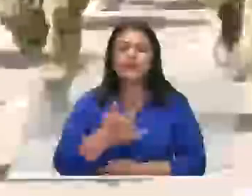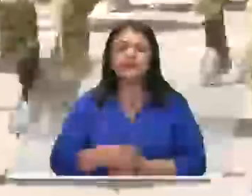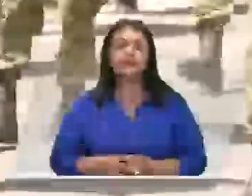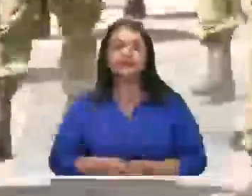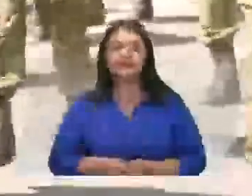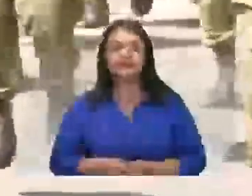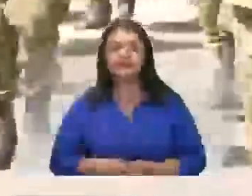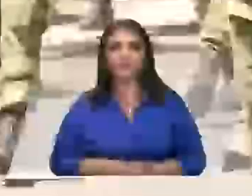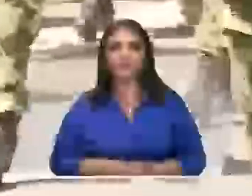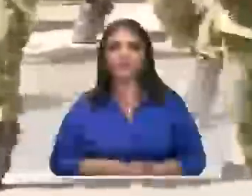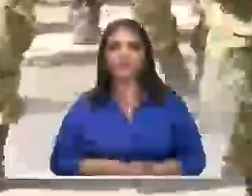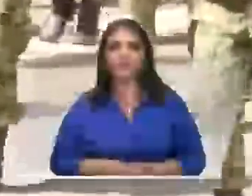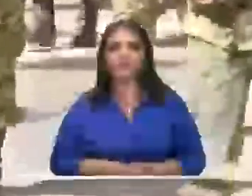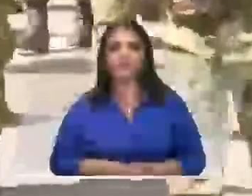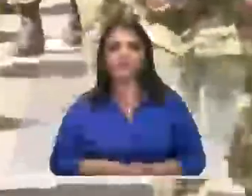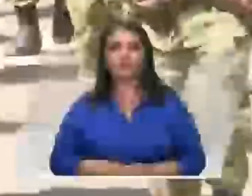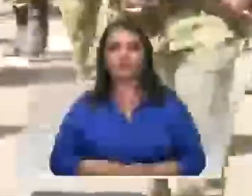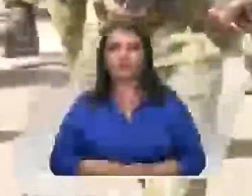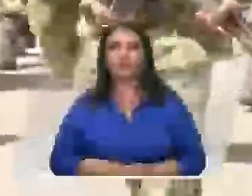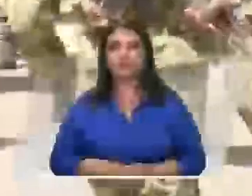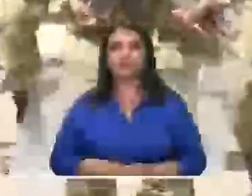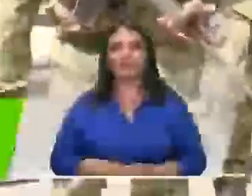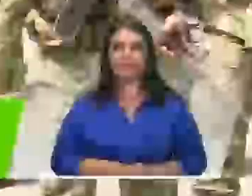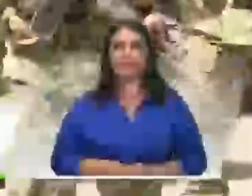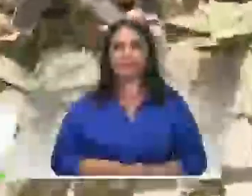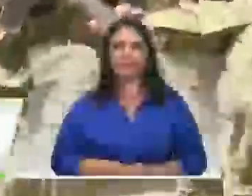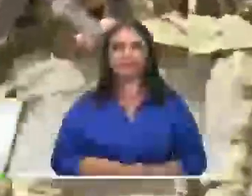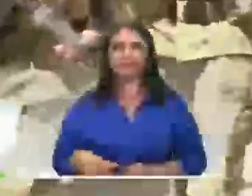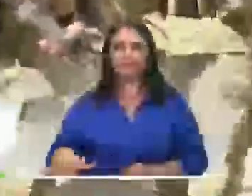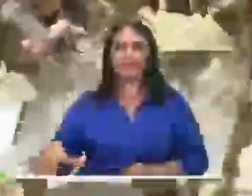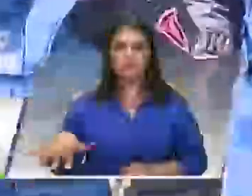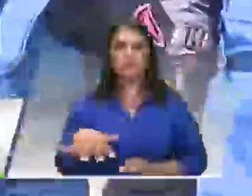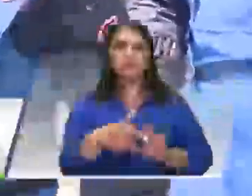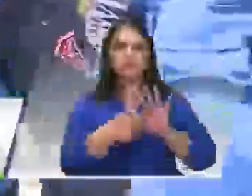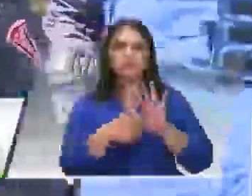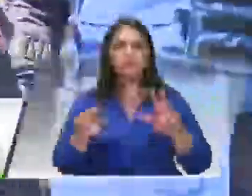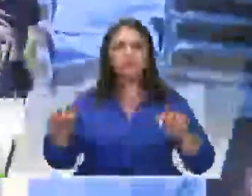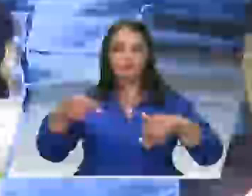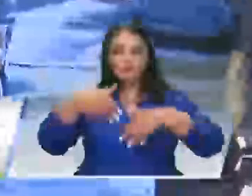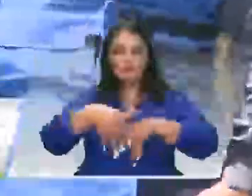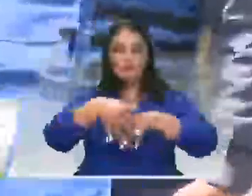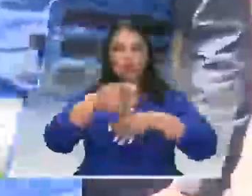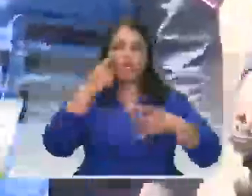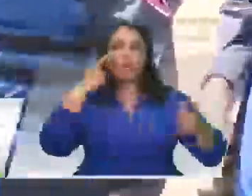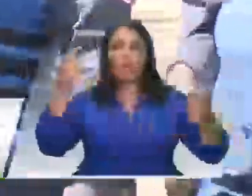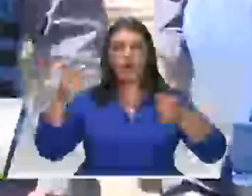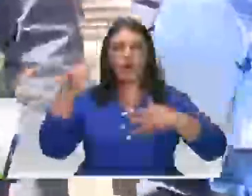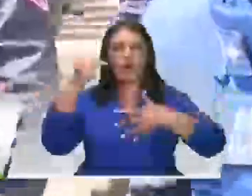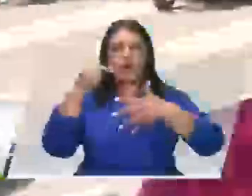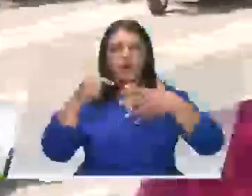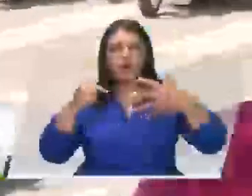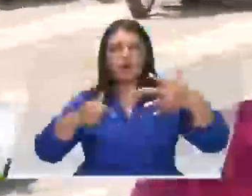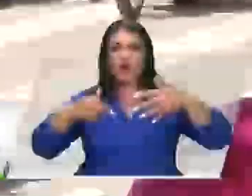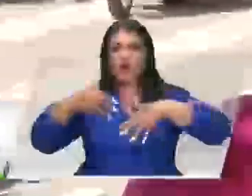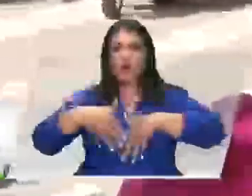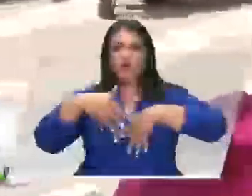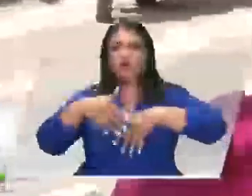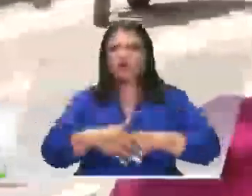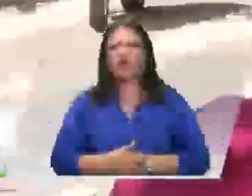Medellín. Para esta jornada se llevó a cabo un despliegue logístico para garantizar el recorrido del desfile. Vías como la